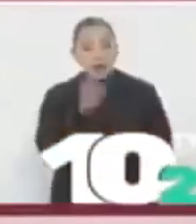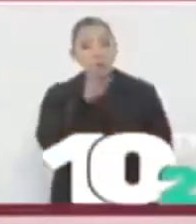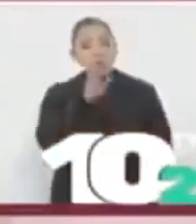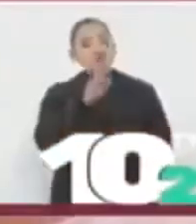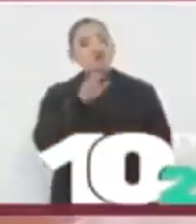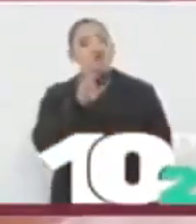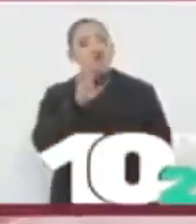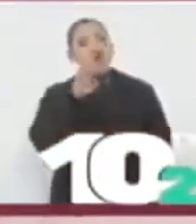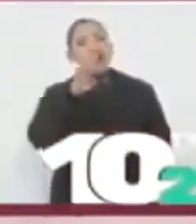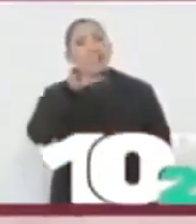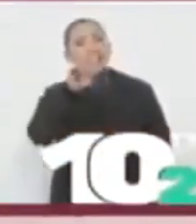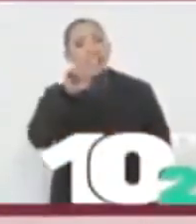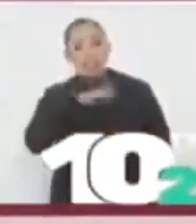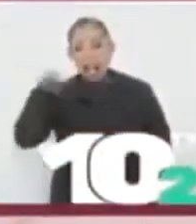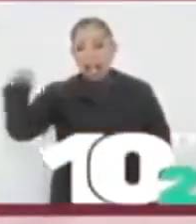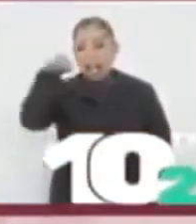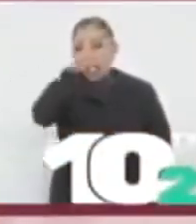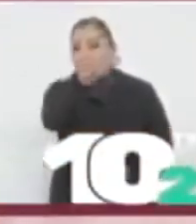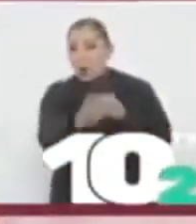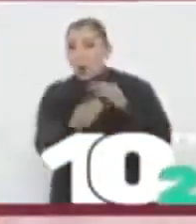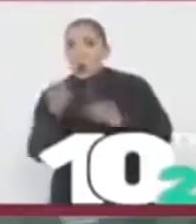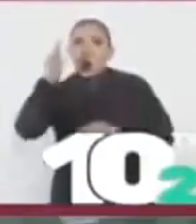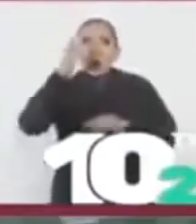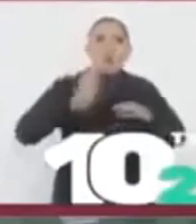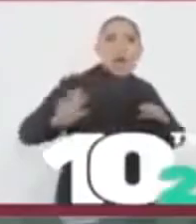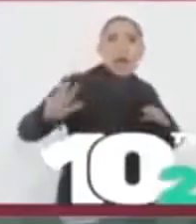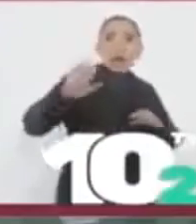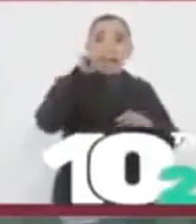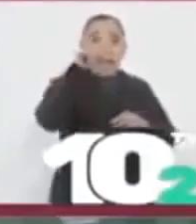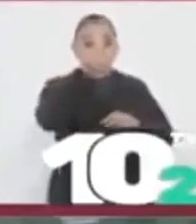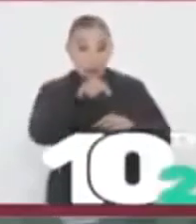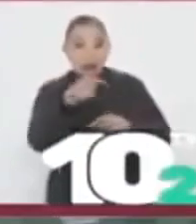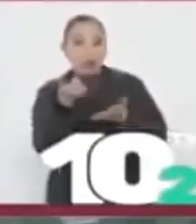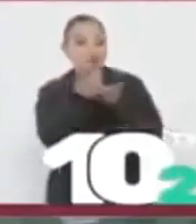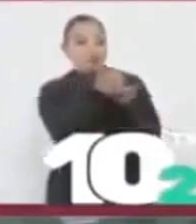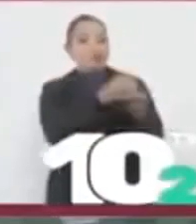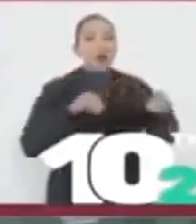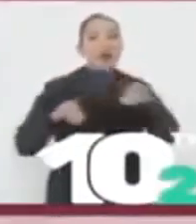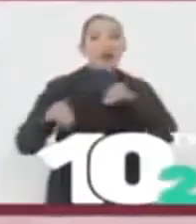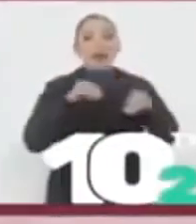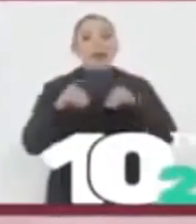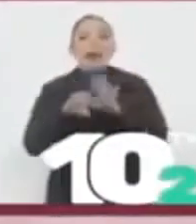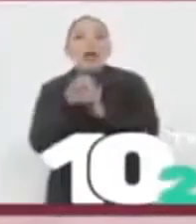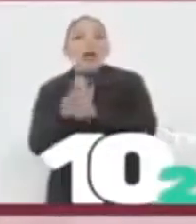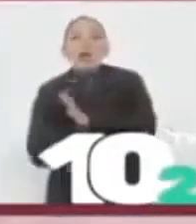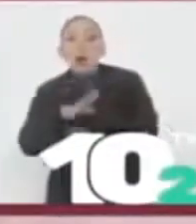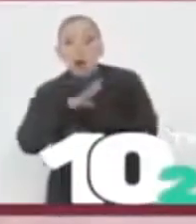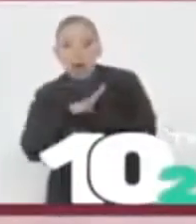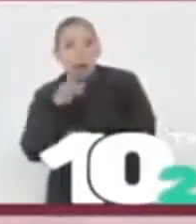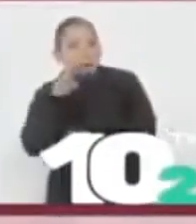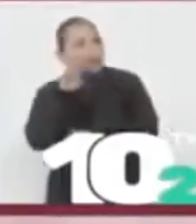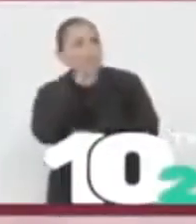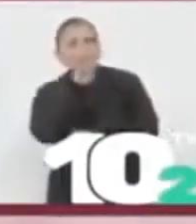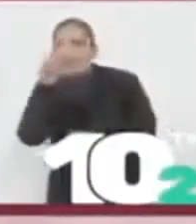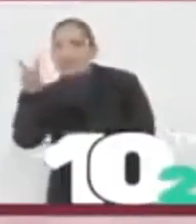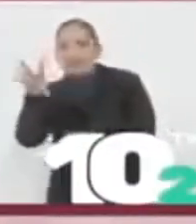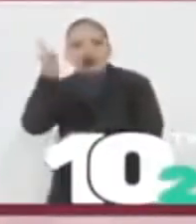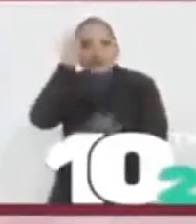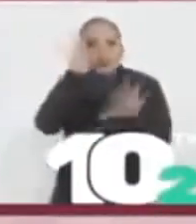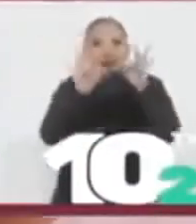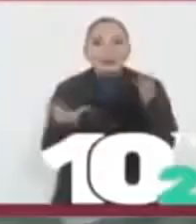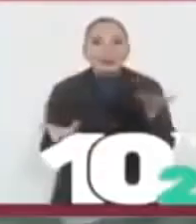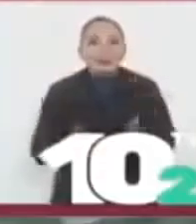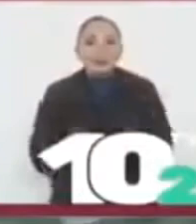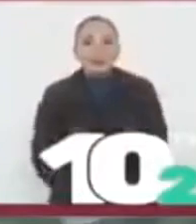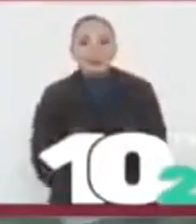Las fuerzas están presentes en todo el universo y son las causantes del movimiento. ¿Qué otros ejemplos puedes encontrar a tu alrededor?